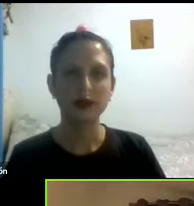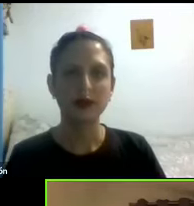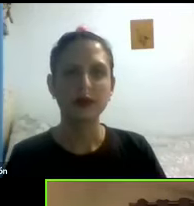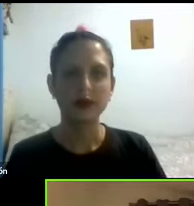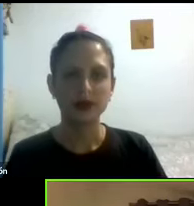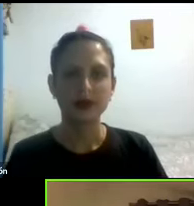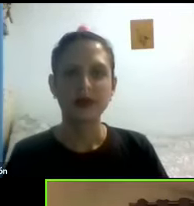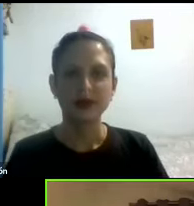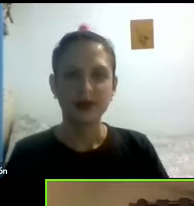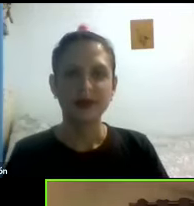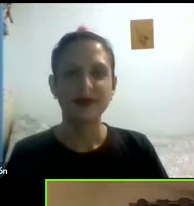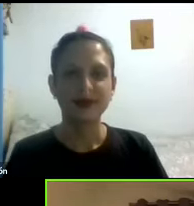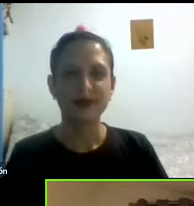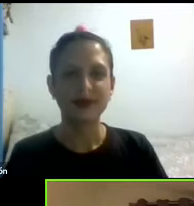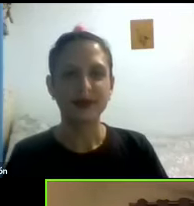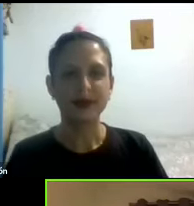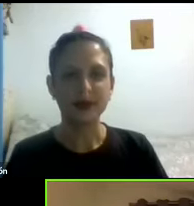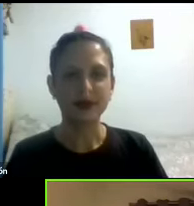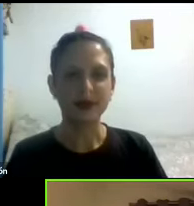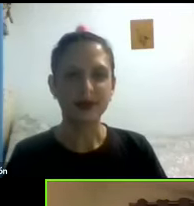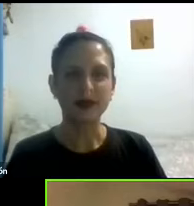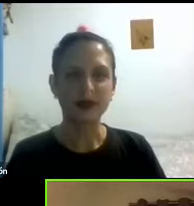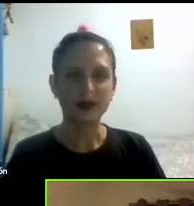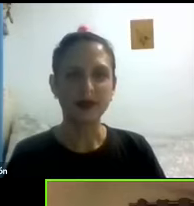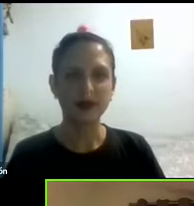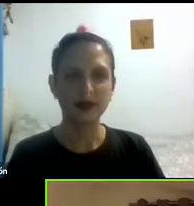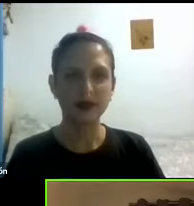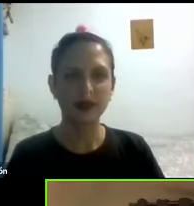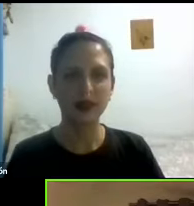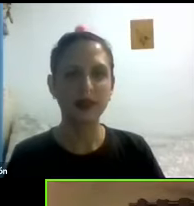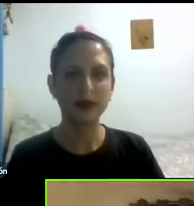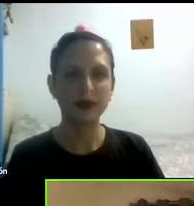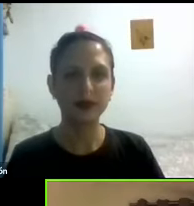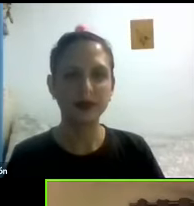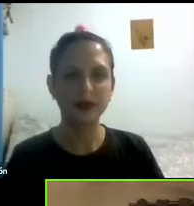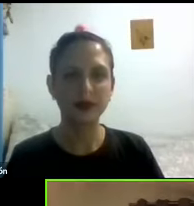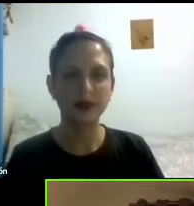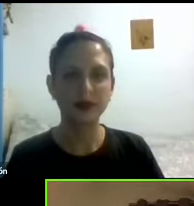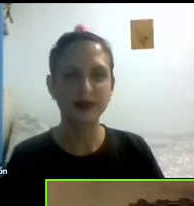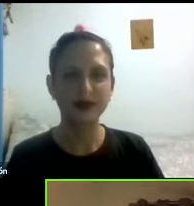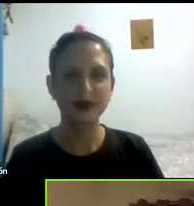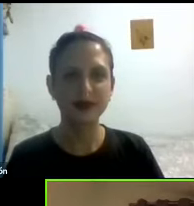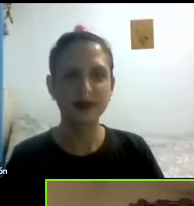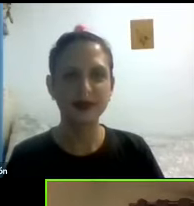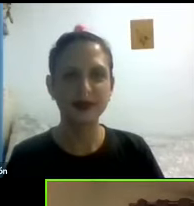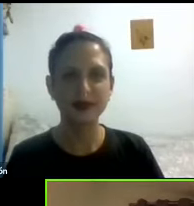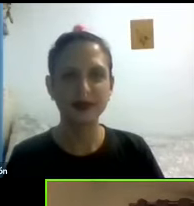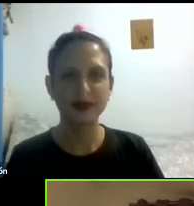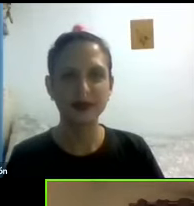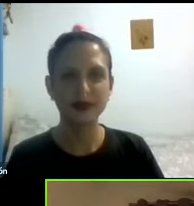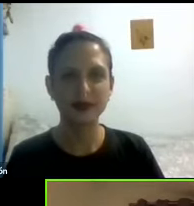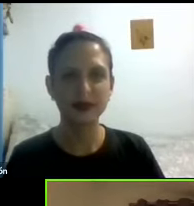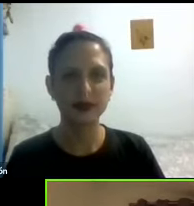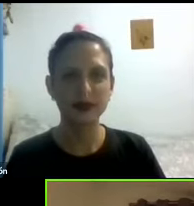ella hay una danza también es un tema transversal en la